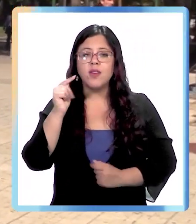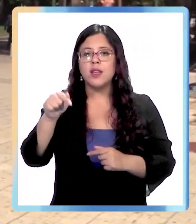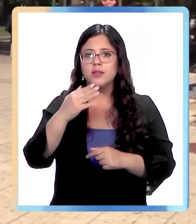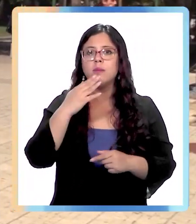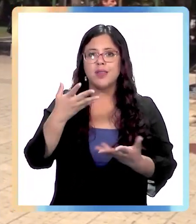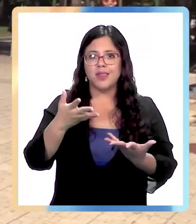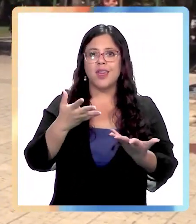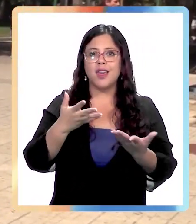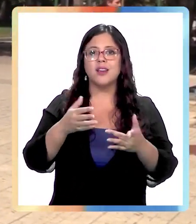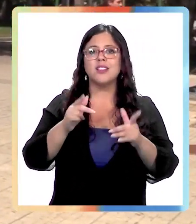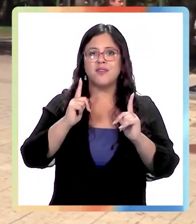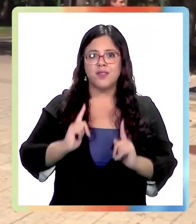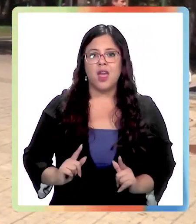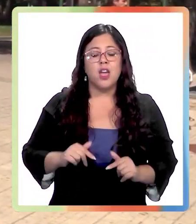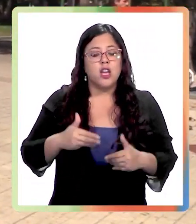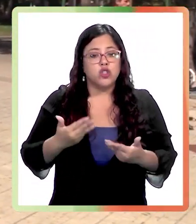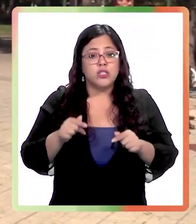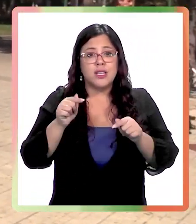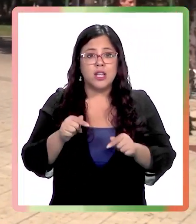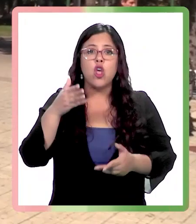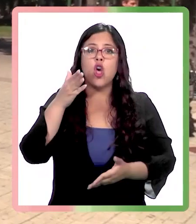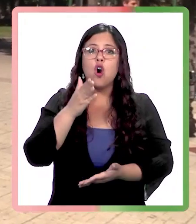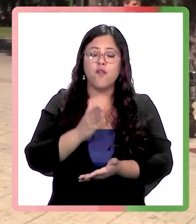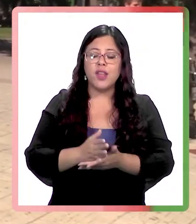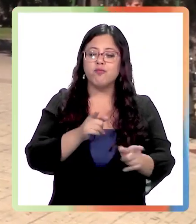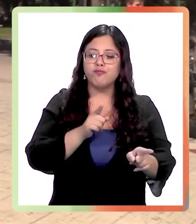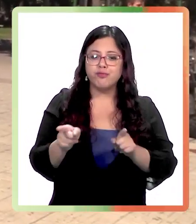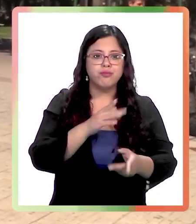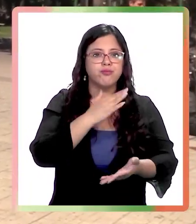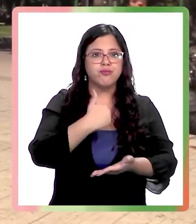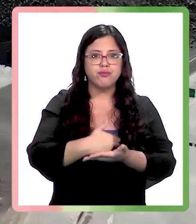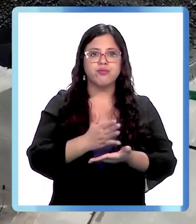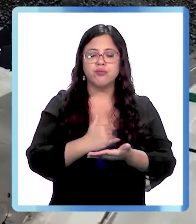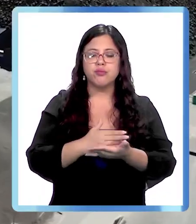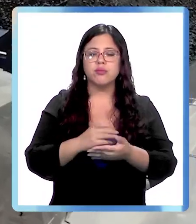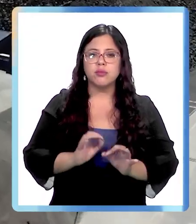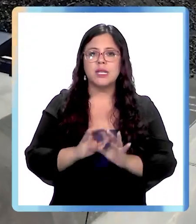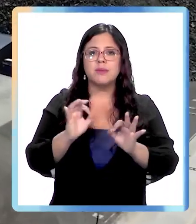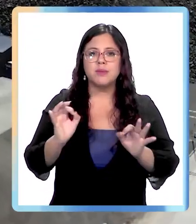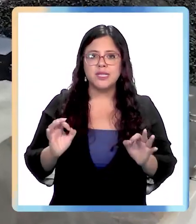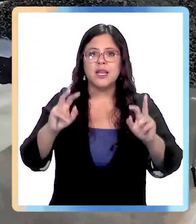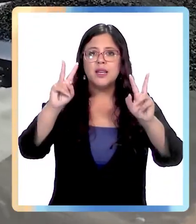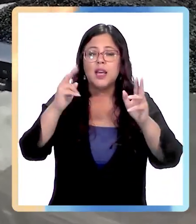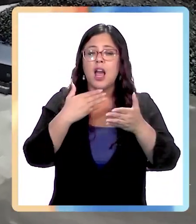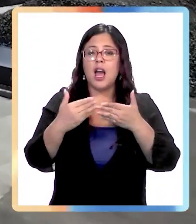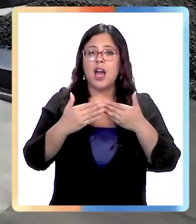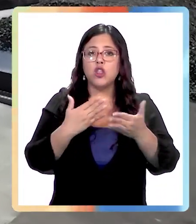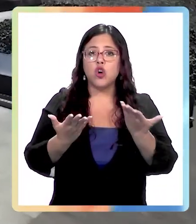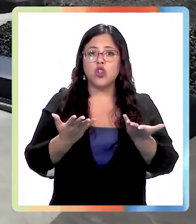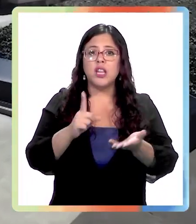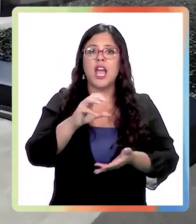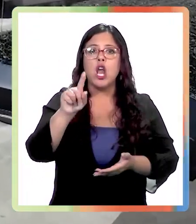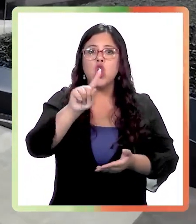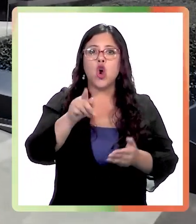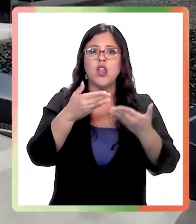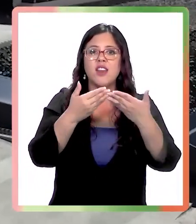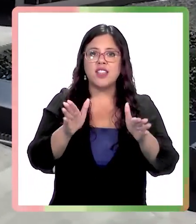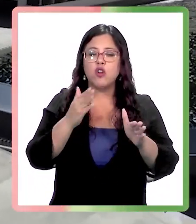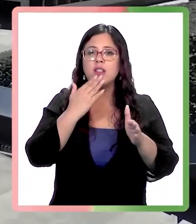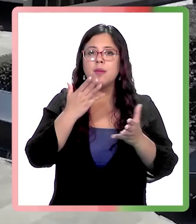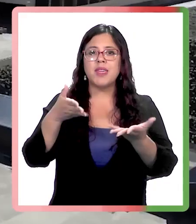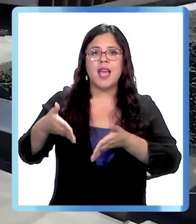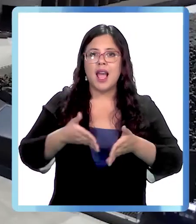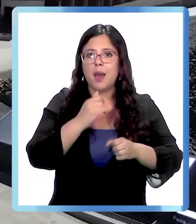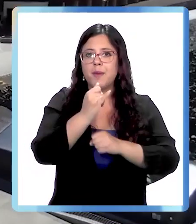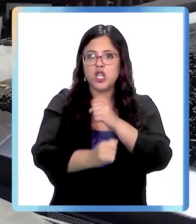abril también son festivos. Todo esto obliga a coordinar un plan de contingencia especial en el complejo fronterizo Los Libertadores